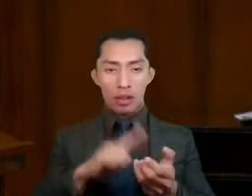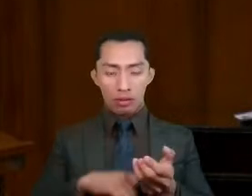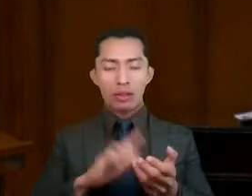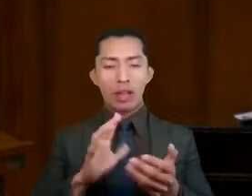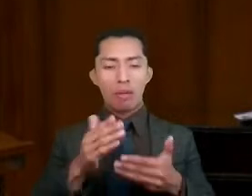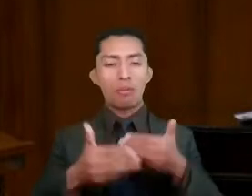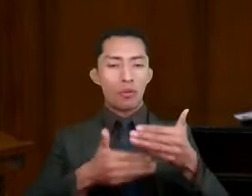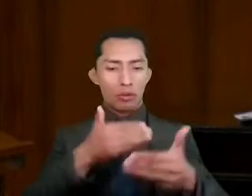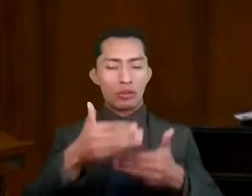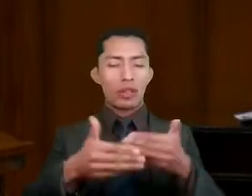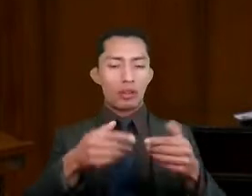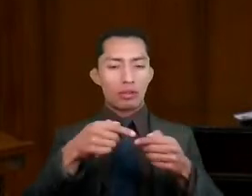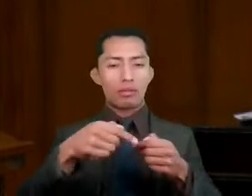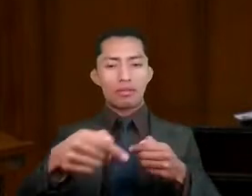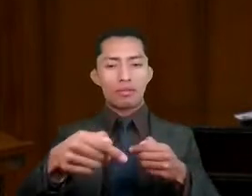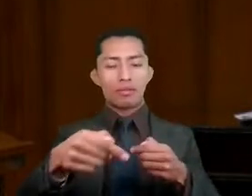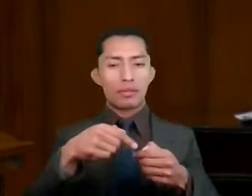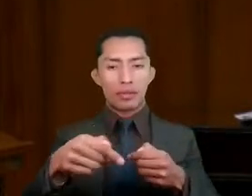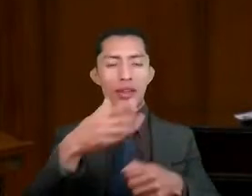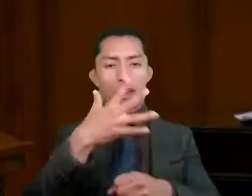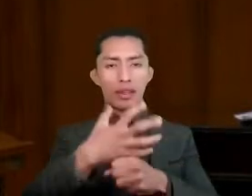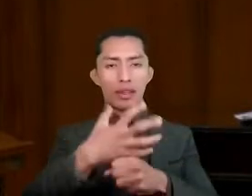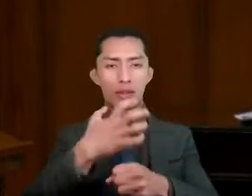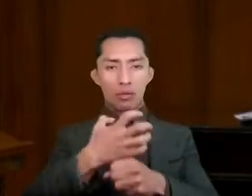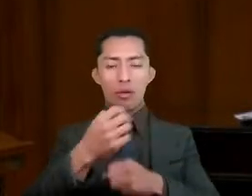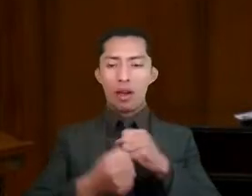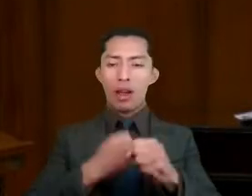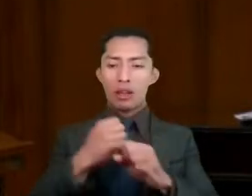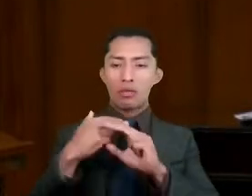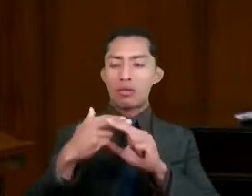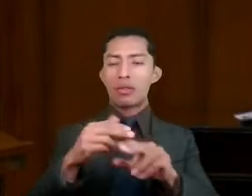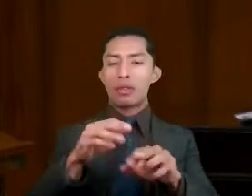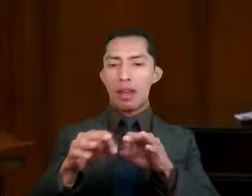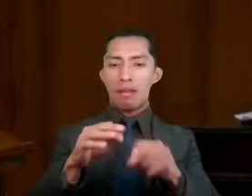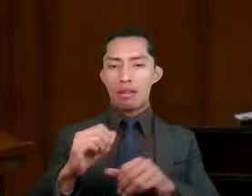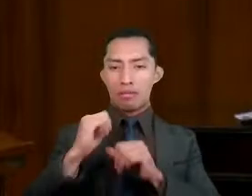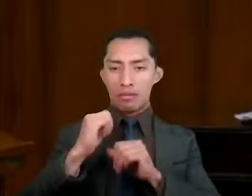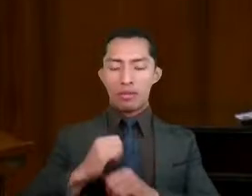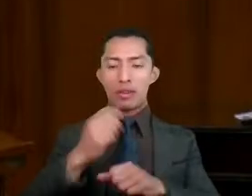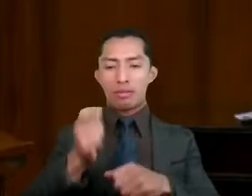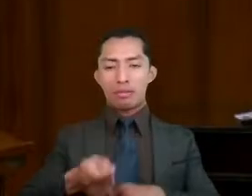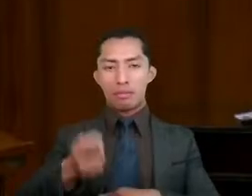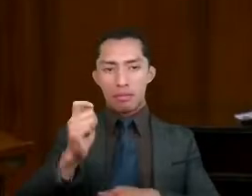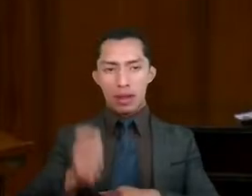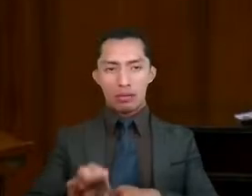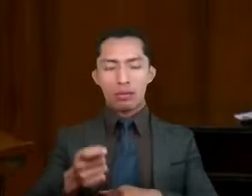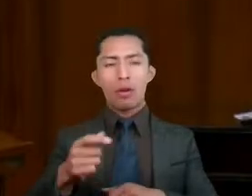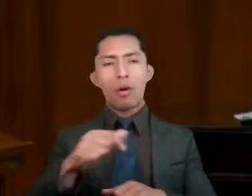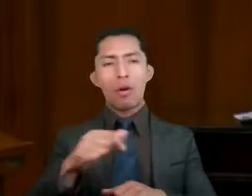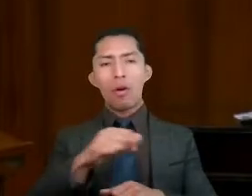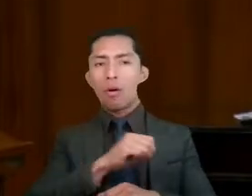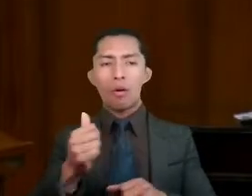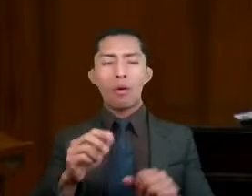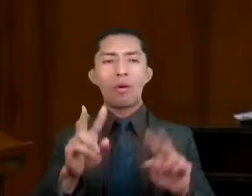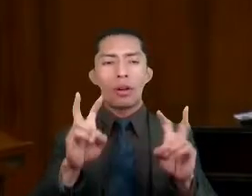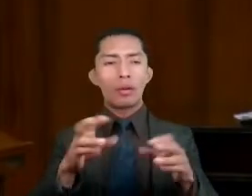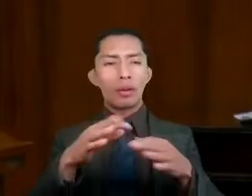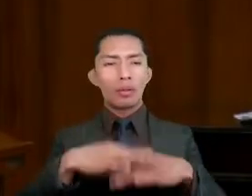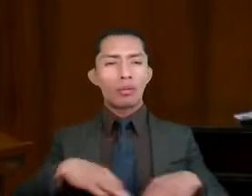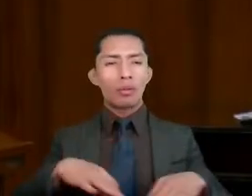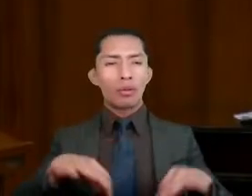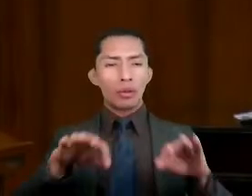proceso correspondientes al quinto año de gobierno. Pero adicionalmente, otro de los temas esenciales que